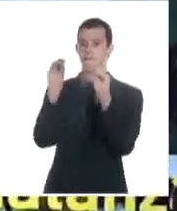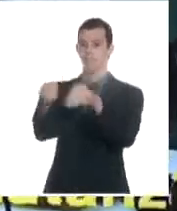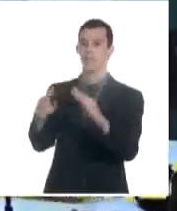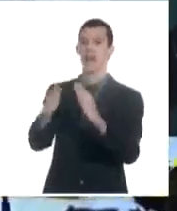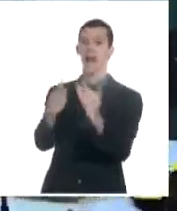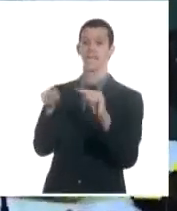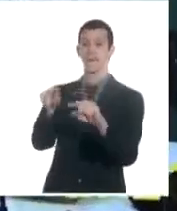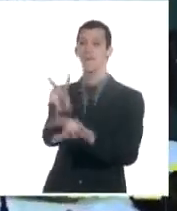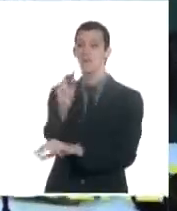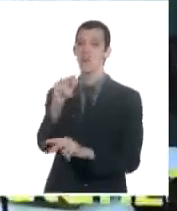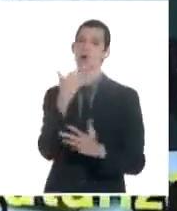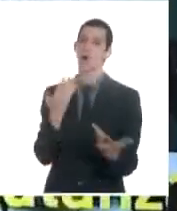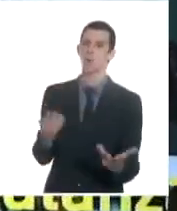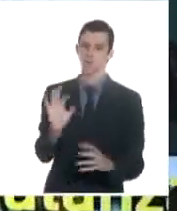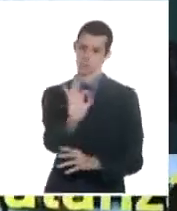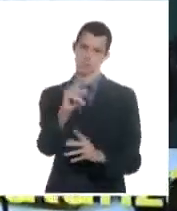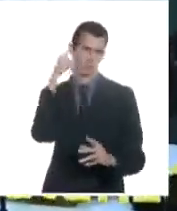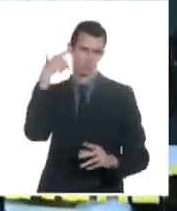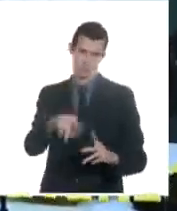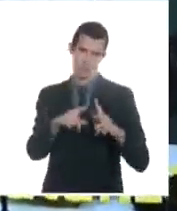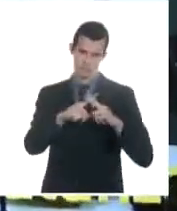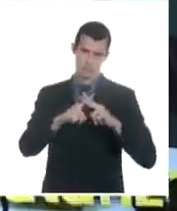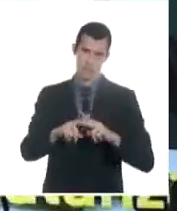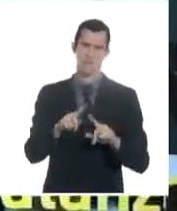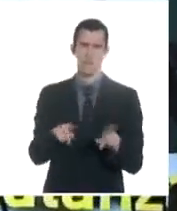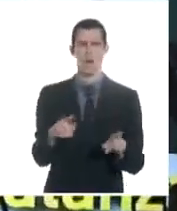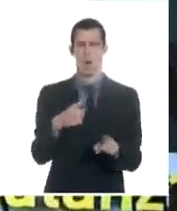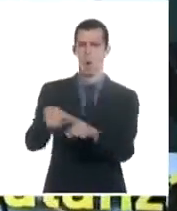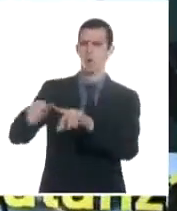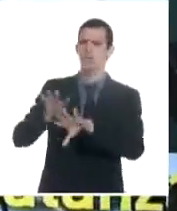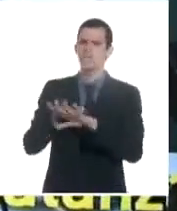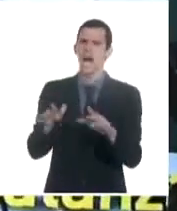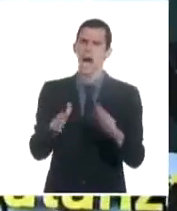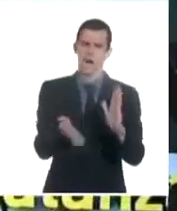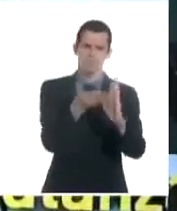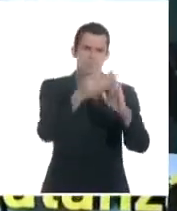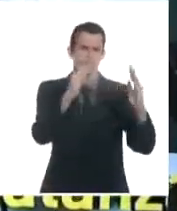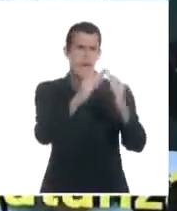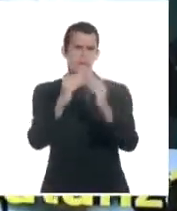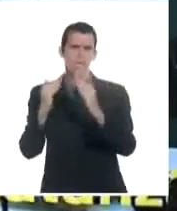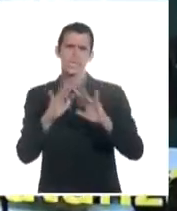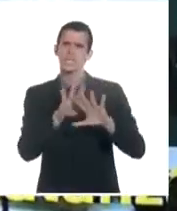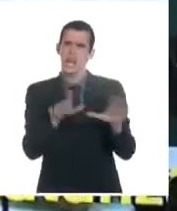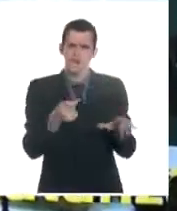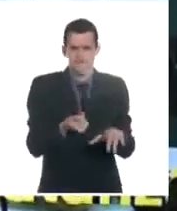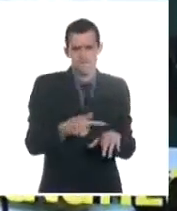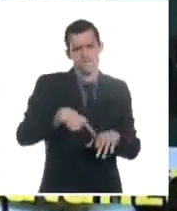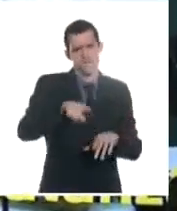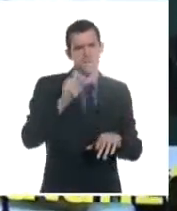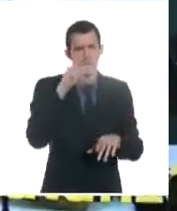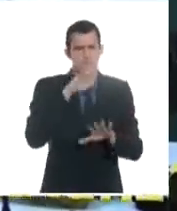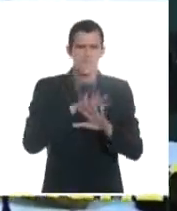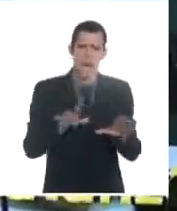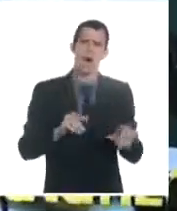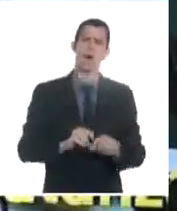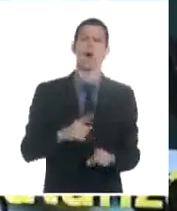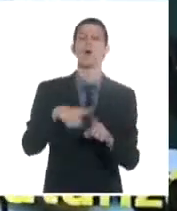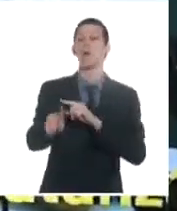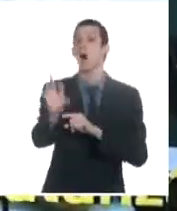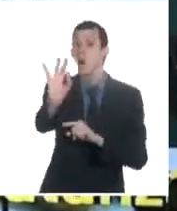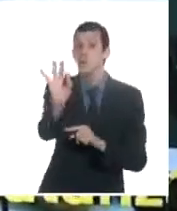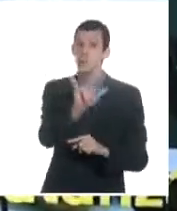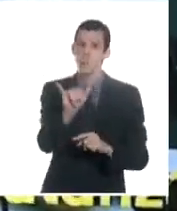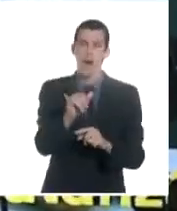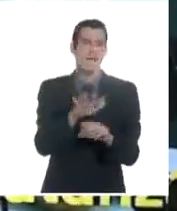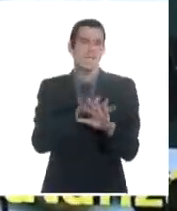que esa ya la tenemos prácticamente concluida, y nos van quedando otras 8 viviendas que están en estructura y en terminación. Tenemos todos los